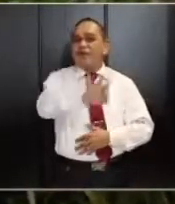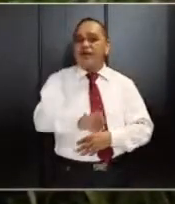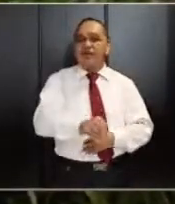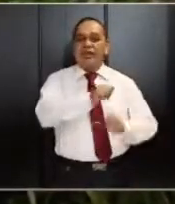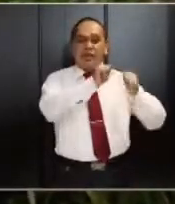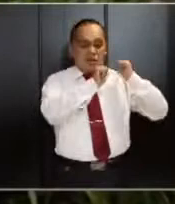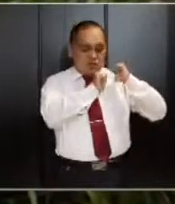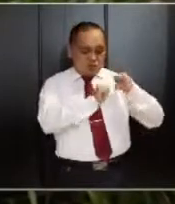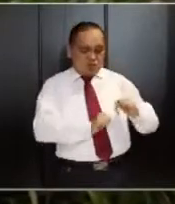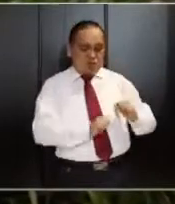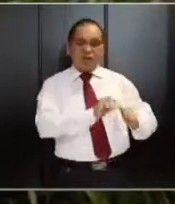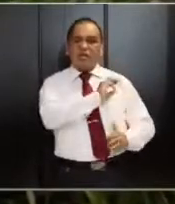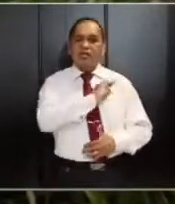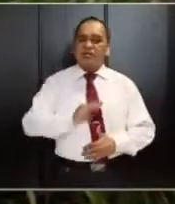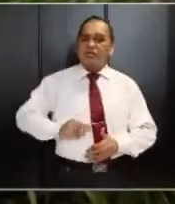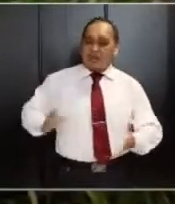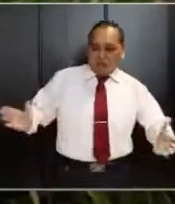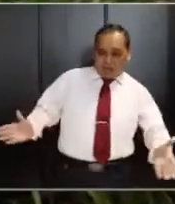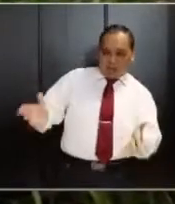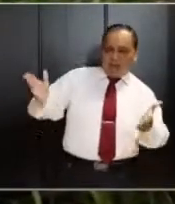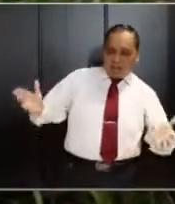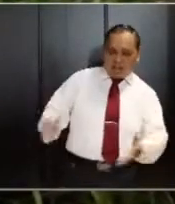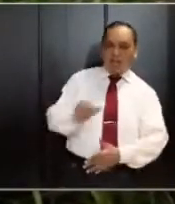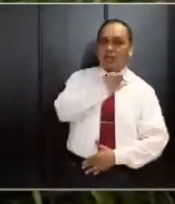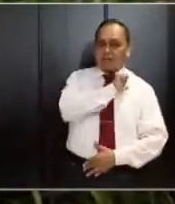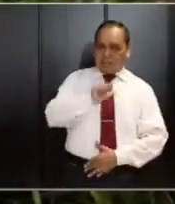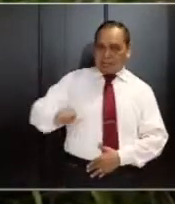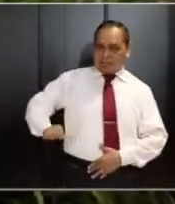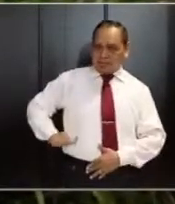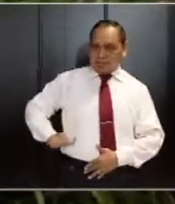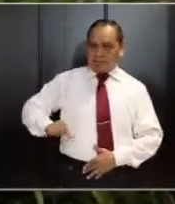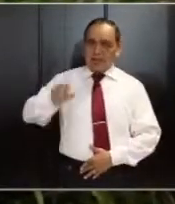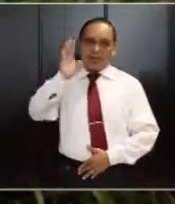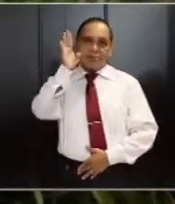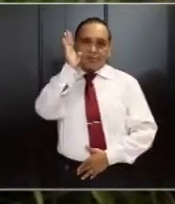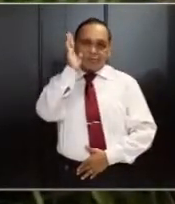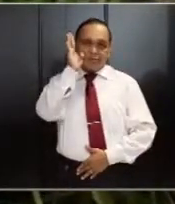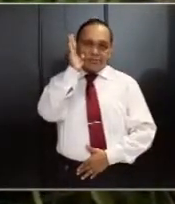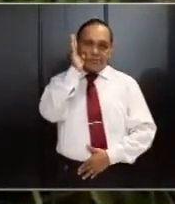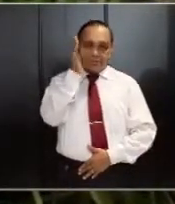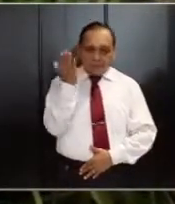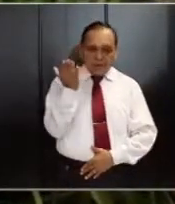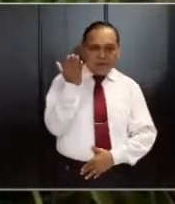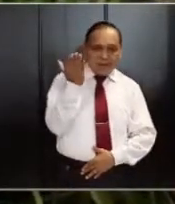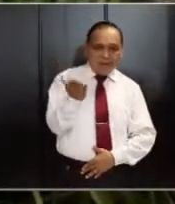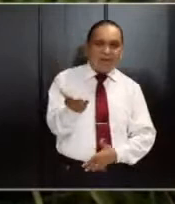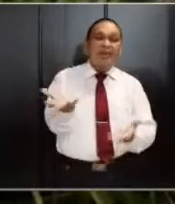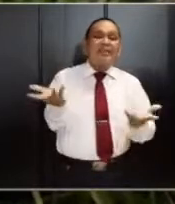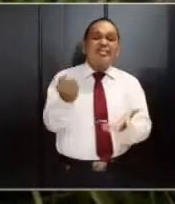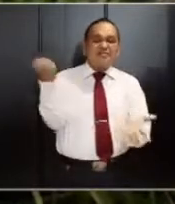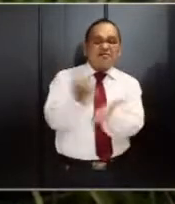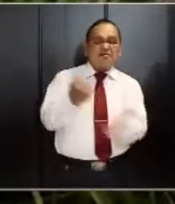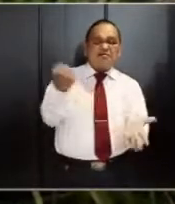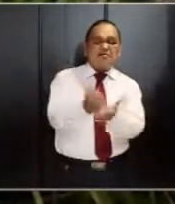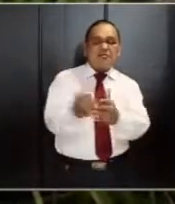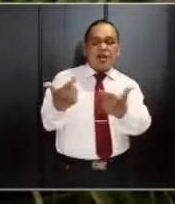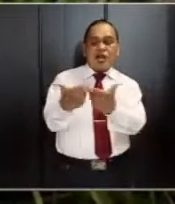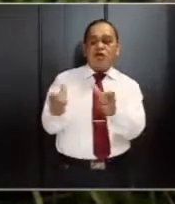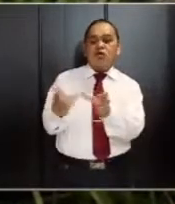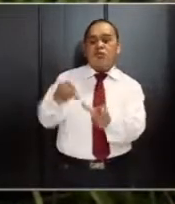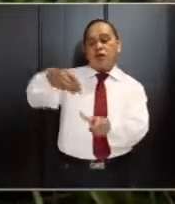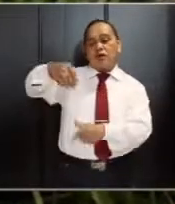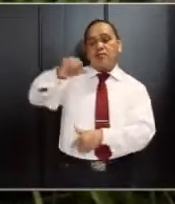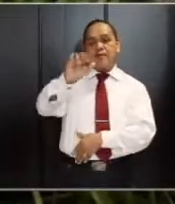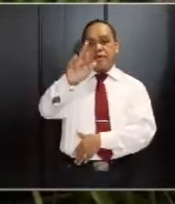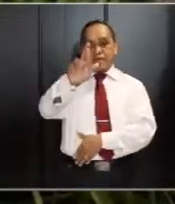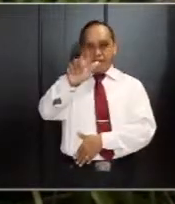autoridades municipales de Campeche, en este caso la alcaldesa Ravelo de la Torres, que insiste en que el Mirador, la obra que